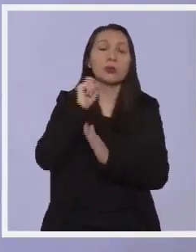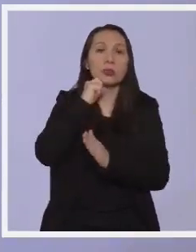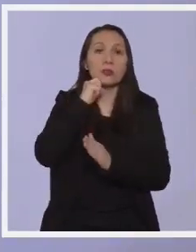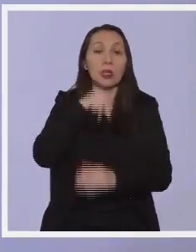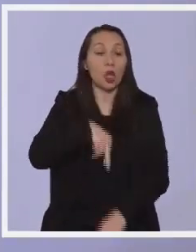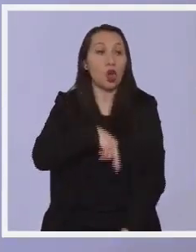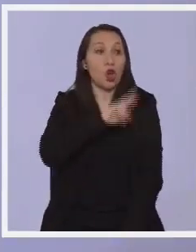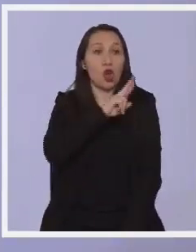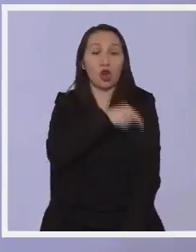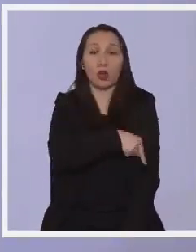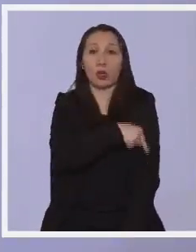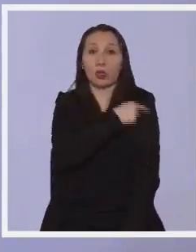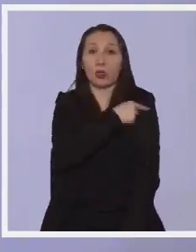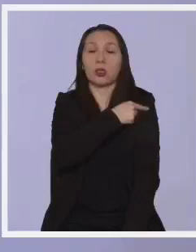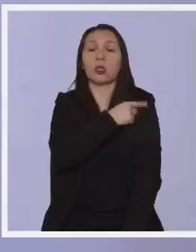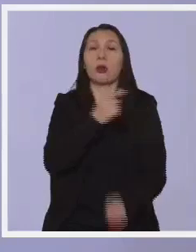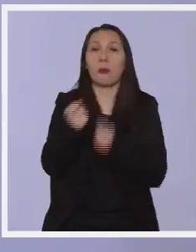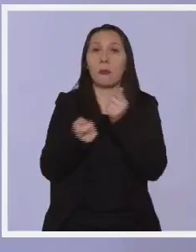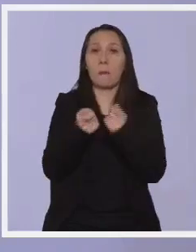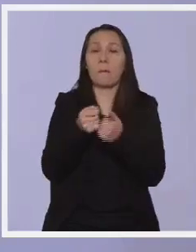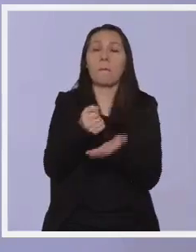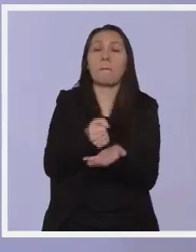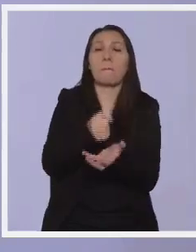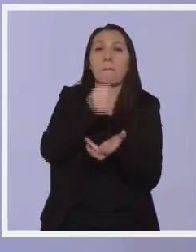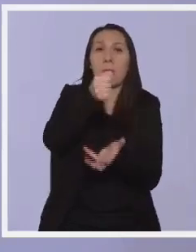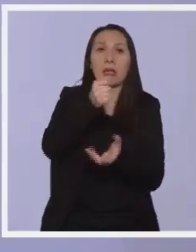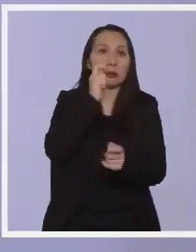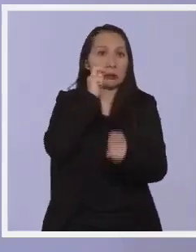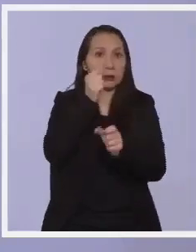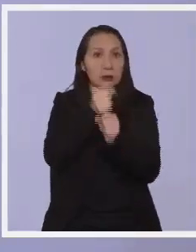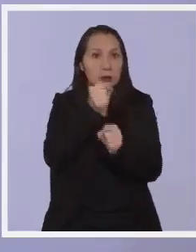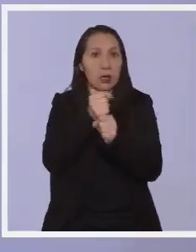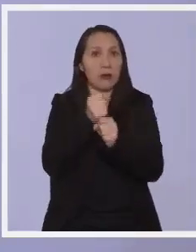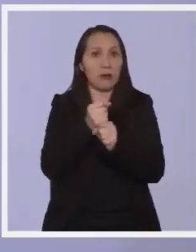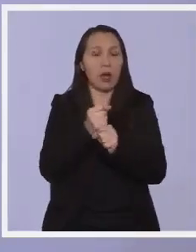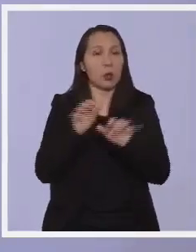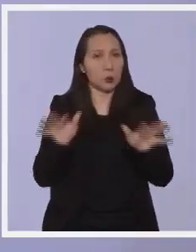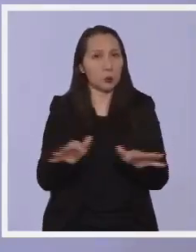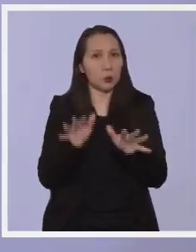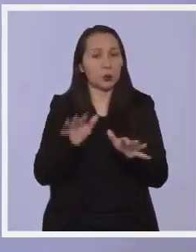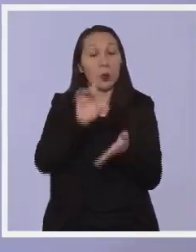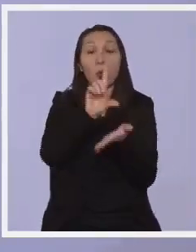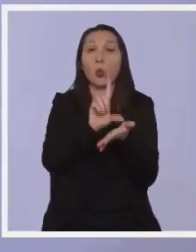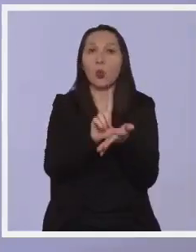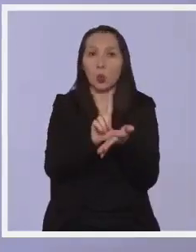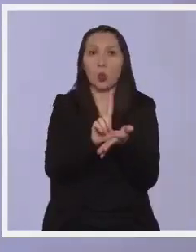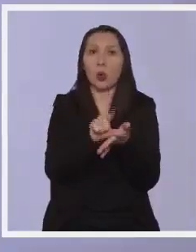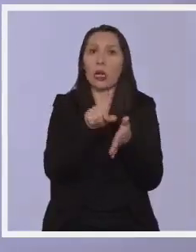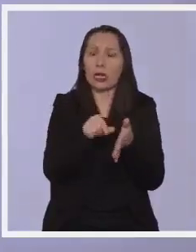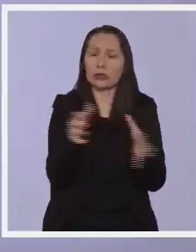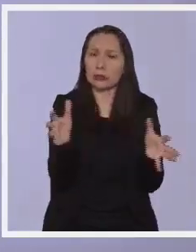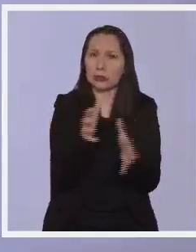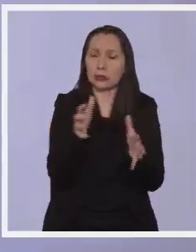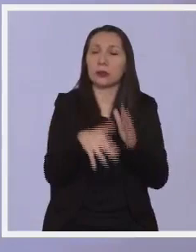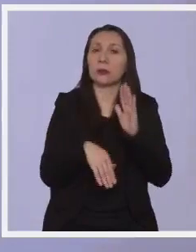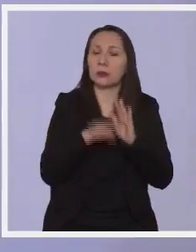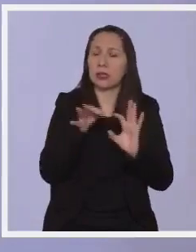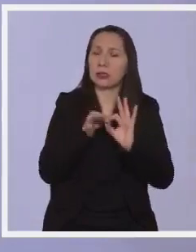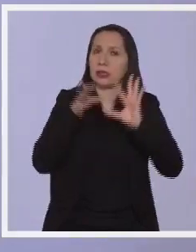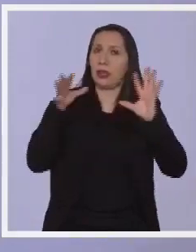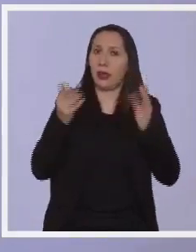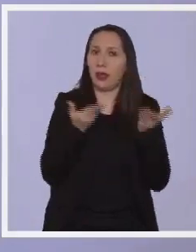norte de Chile duplicar los recursos de asignación de riesgo a las policías que se desempeñan en los lugares donde estos crímenes violentos son más